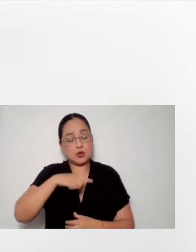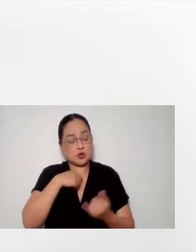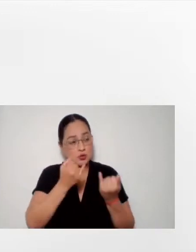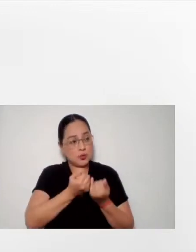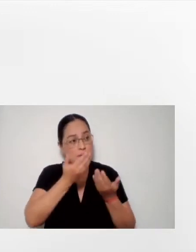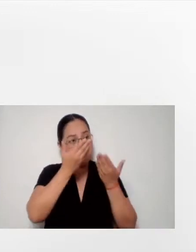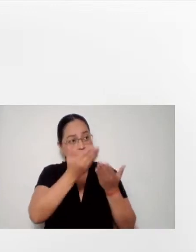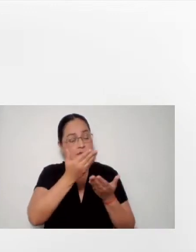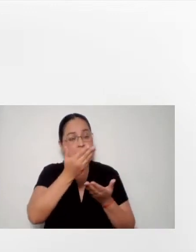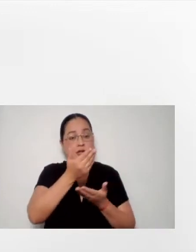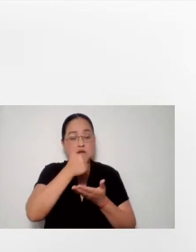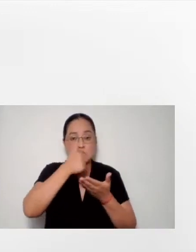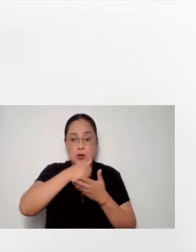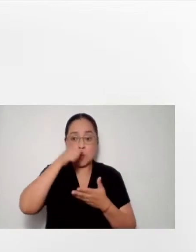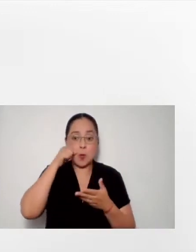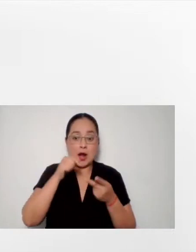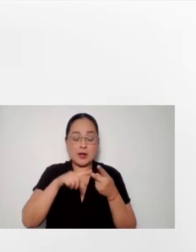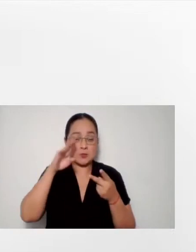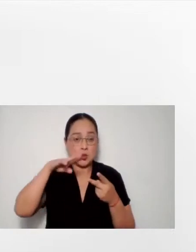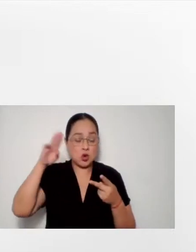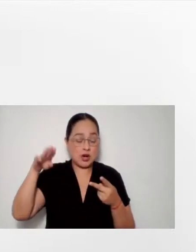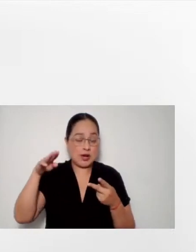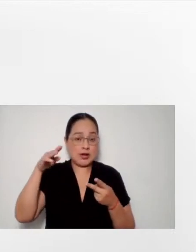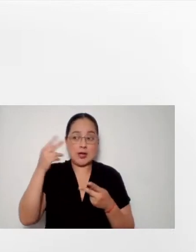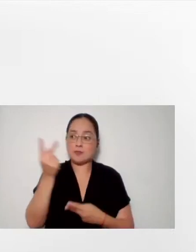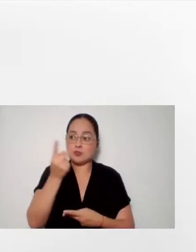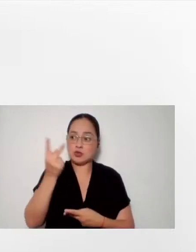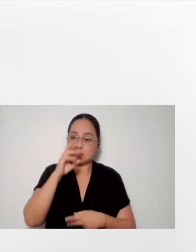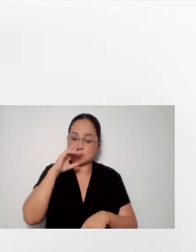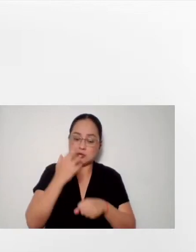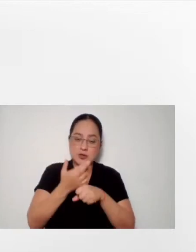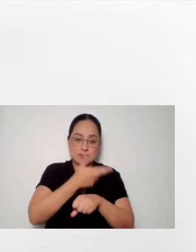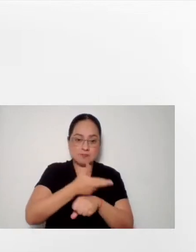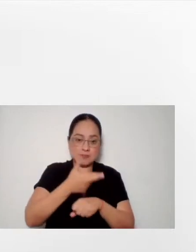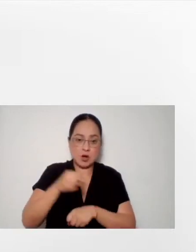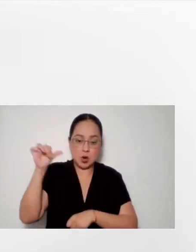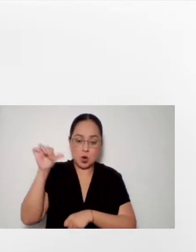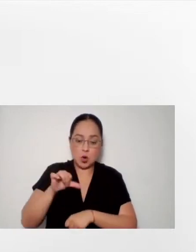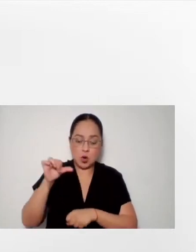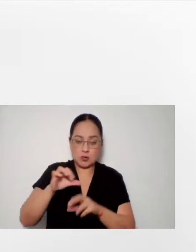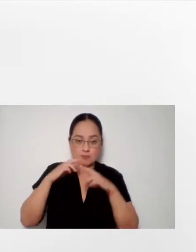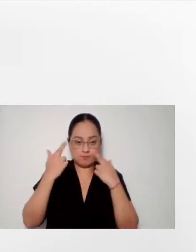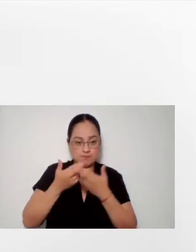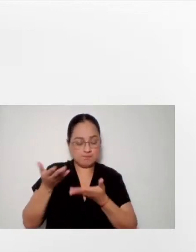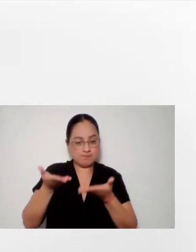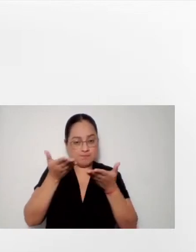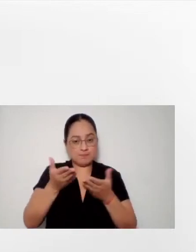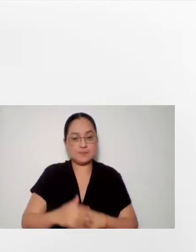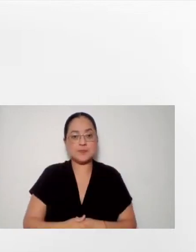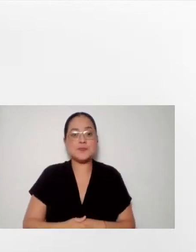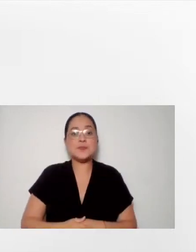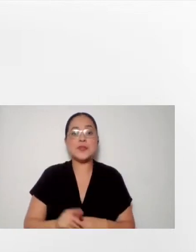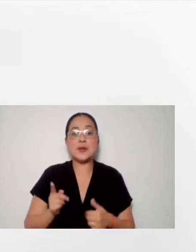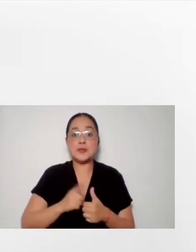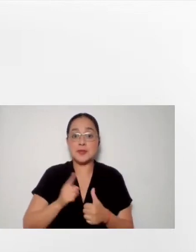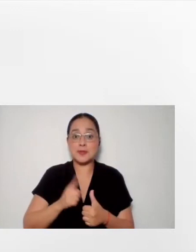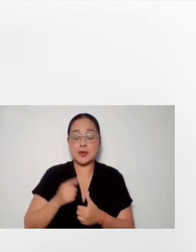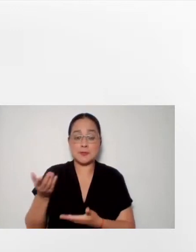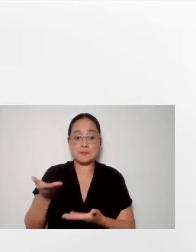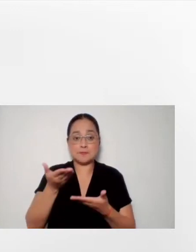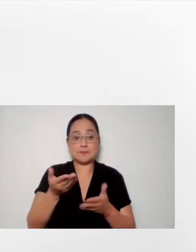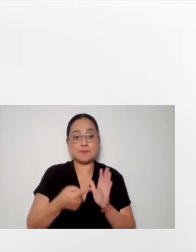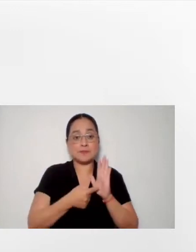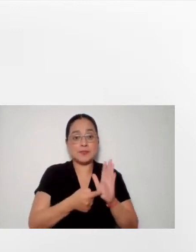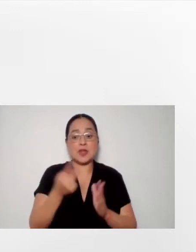casas de Ciudad Juárez y Morelia, que son las anfitrionas de esta sesión. Sin más preámbulo, me permito presentarles a las